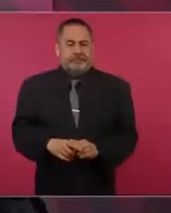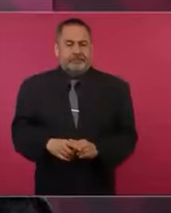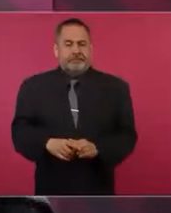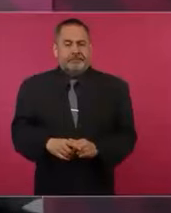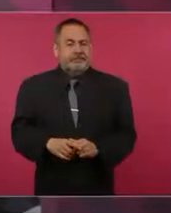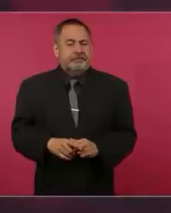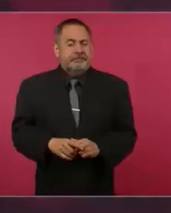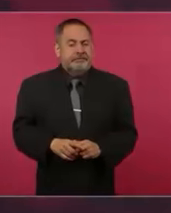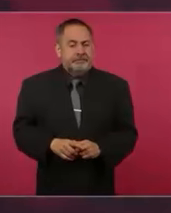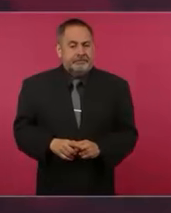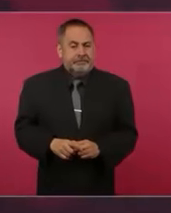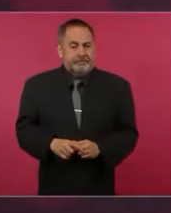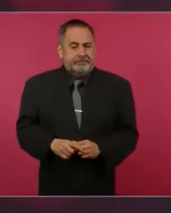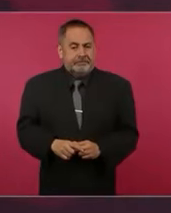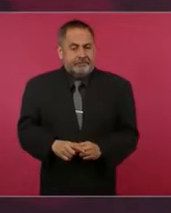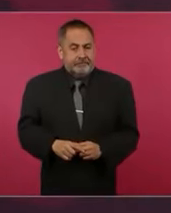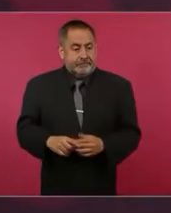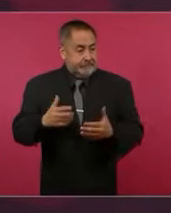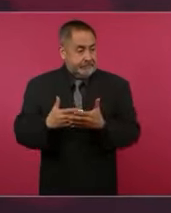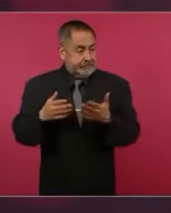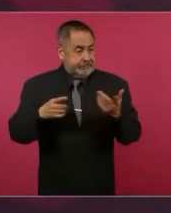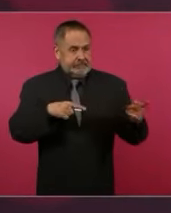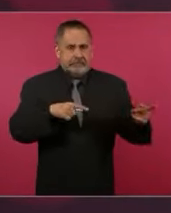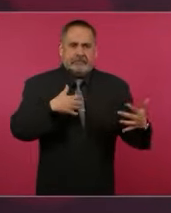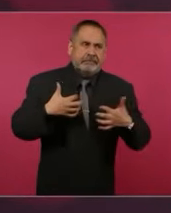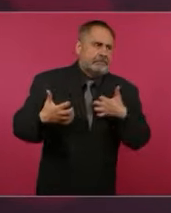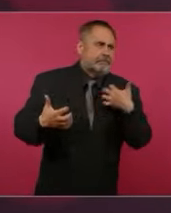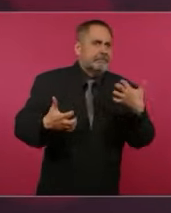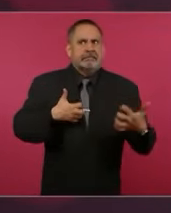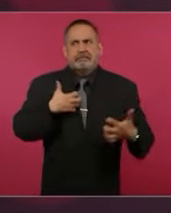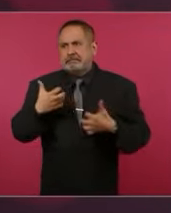pues, en la desesperación,